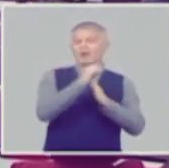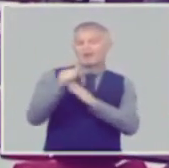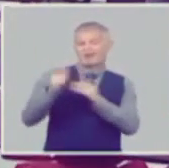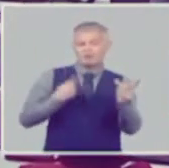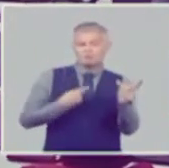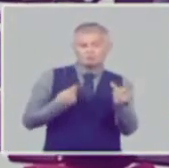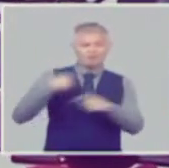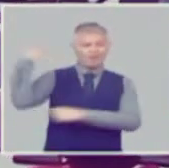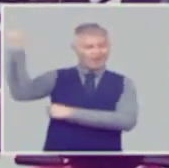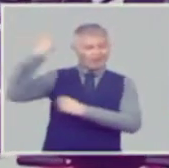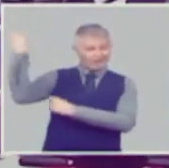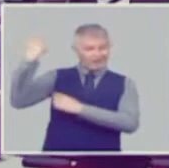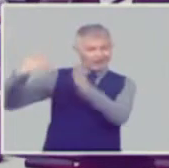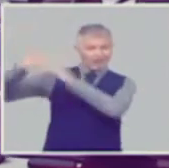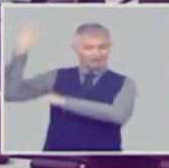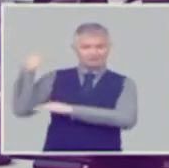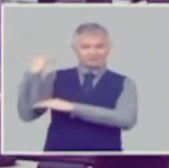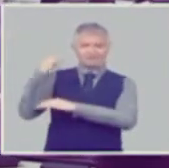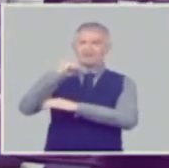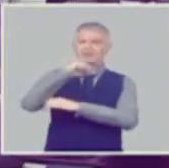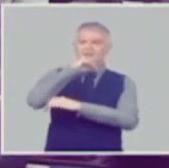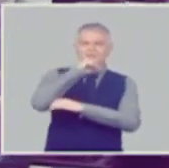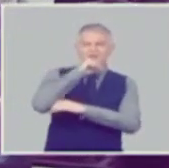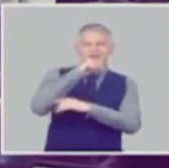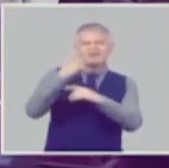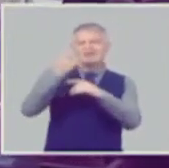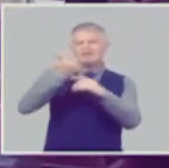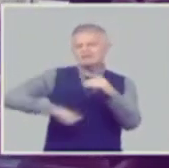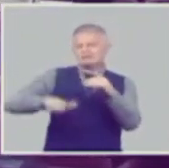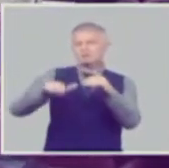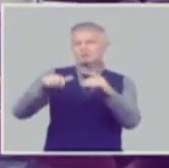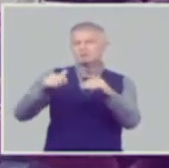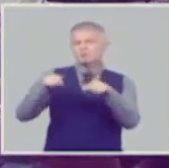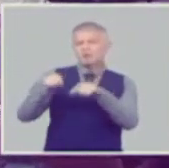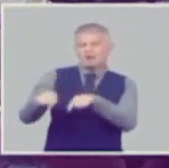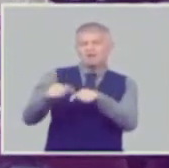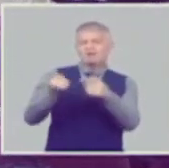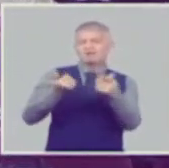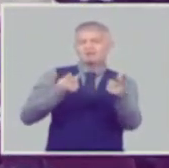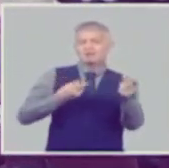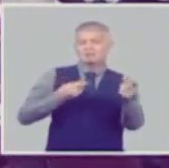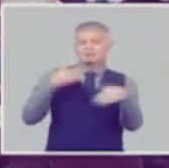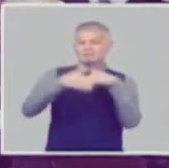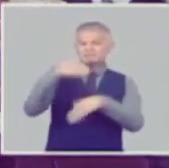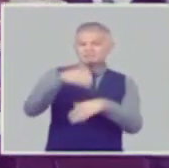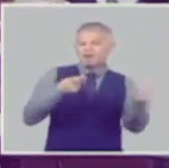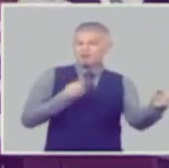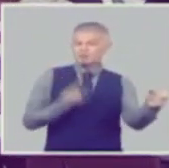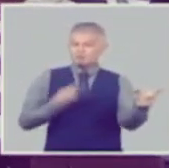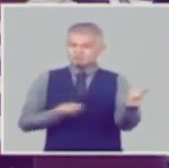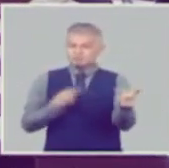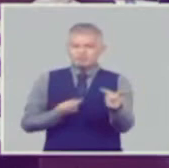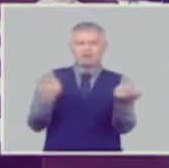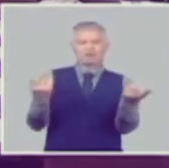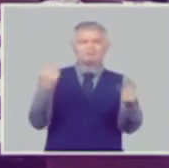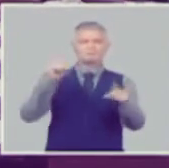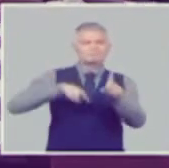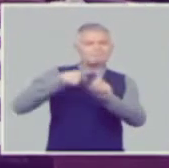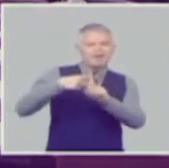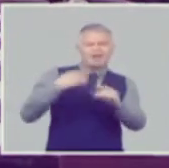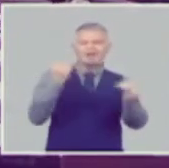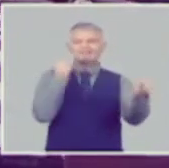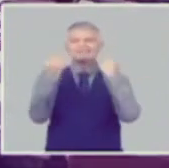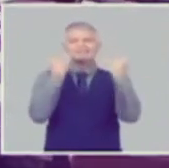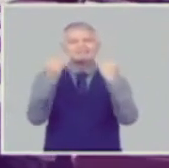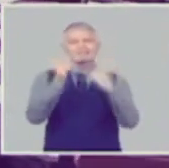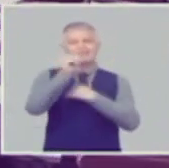revolución, en las madres de sus hijos nacidos en medio del combate y en la fuerte identidad del criollo que maduró en los largos